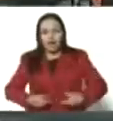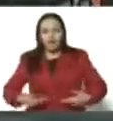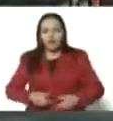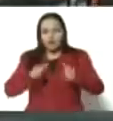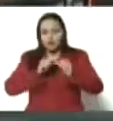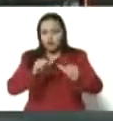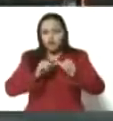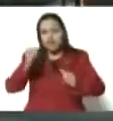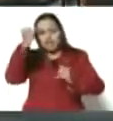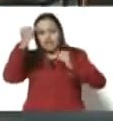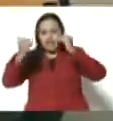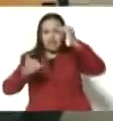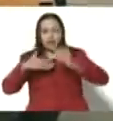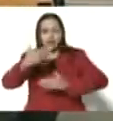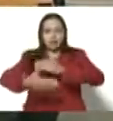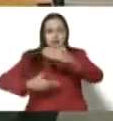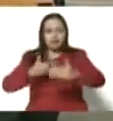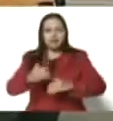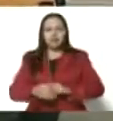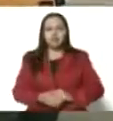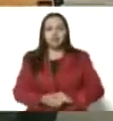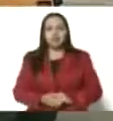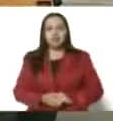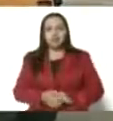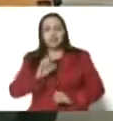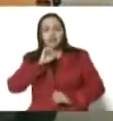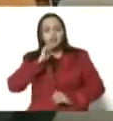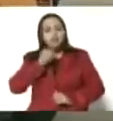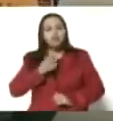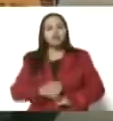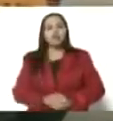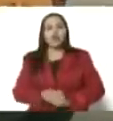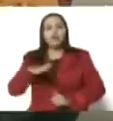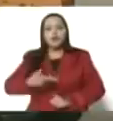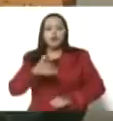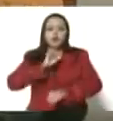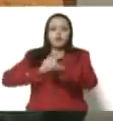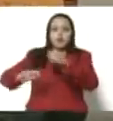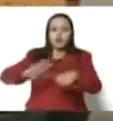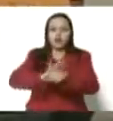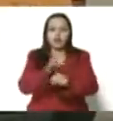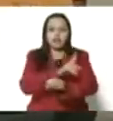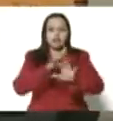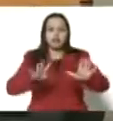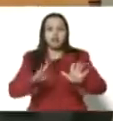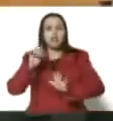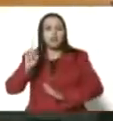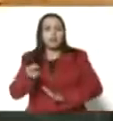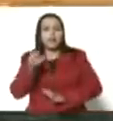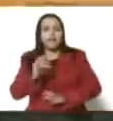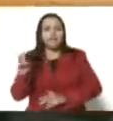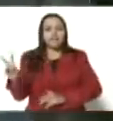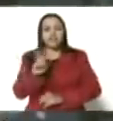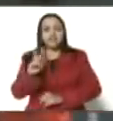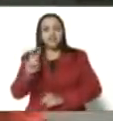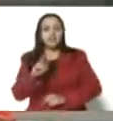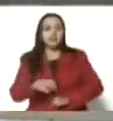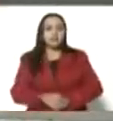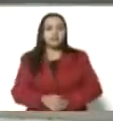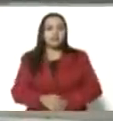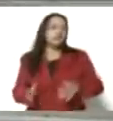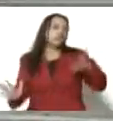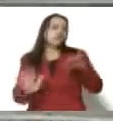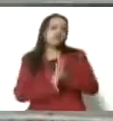diversos avances y iniciativas de Rusia por combatir la COVID-19, destacando también que Venezuela en el